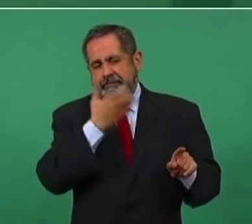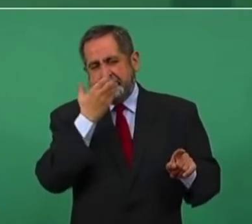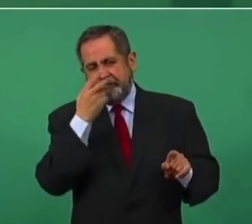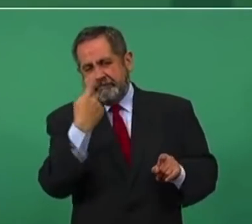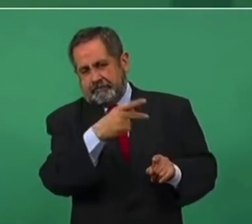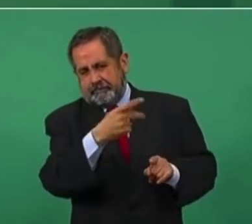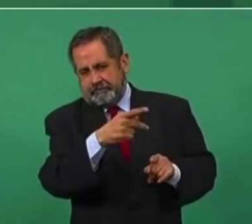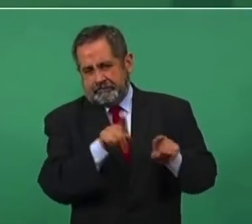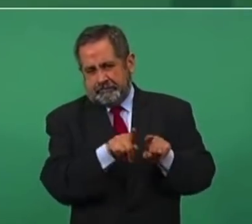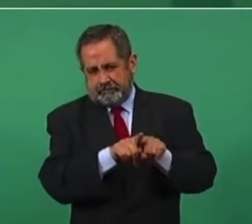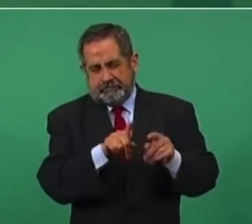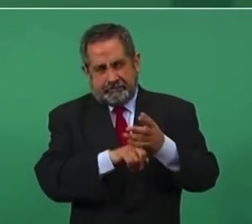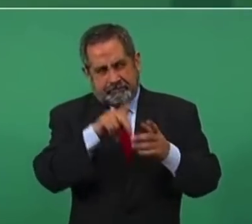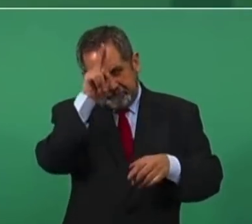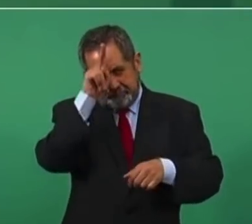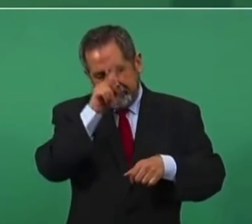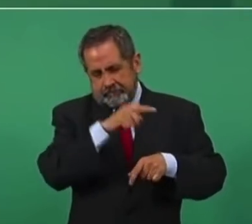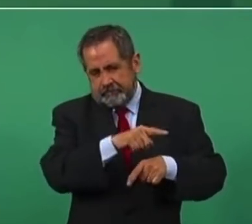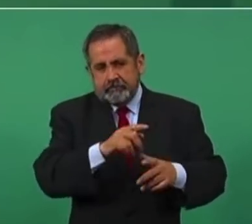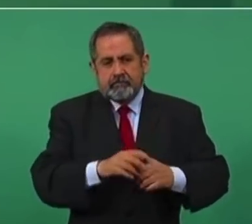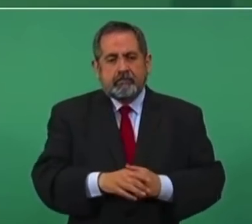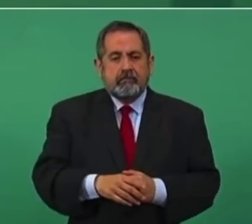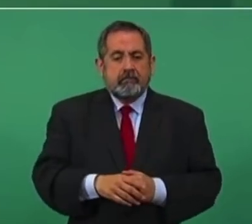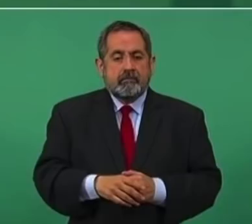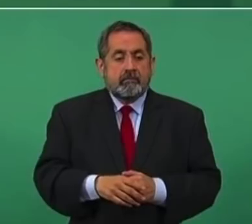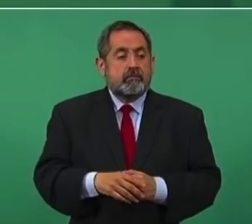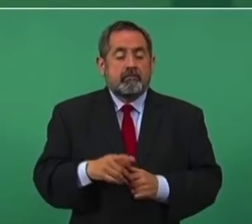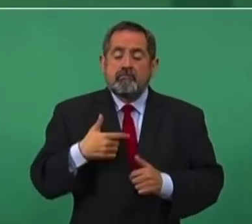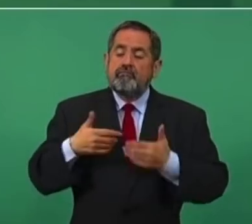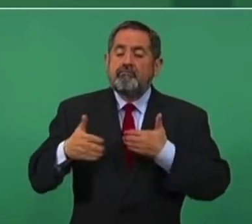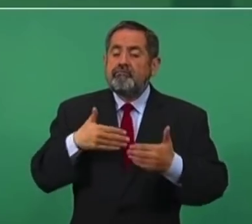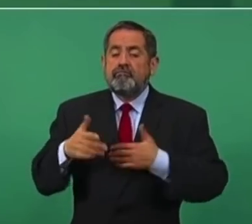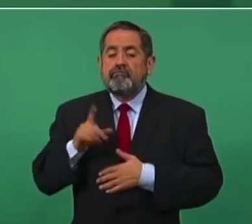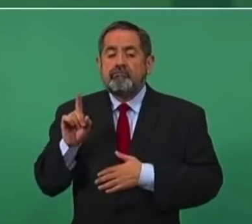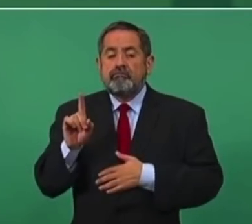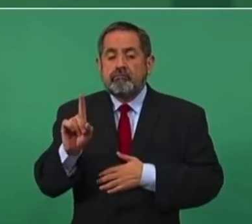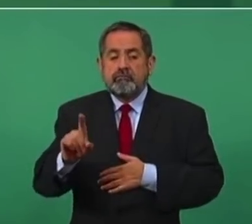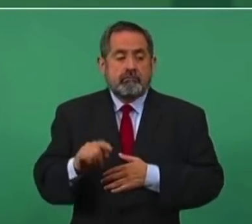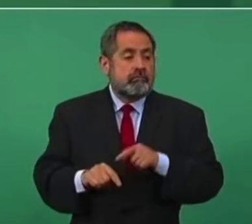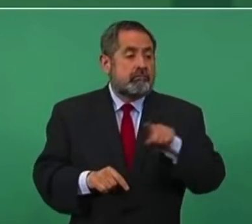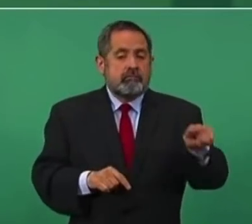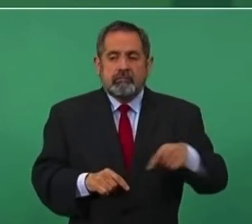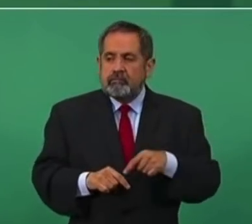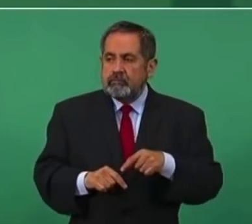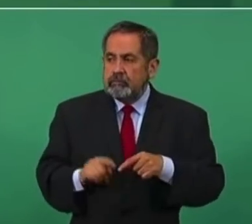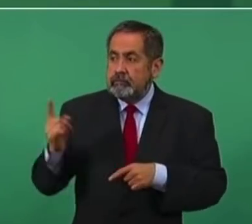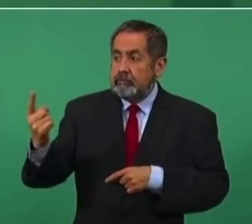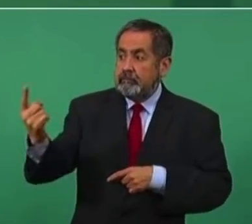El equivalente. Dice, paso y se tapan la nariz.